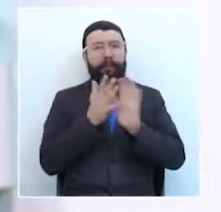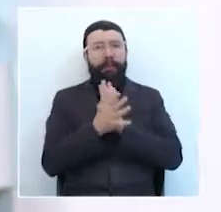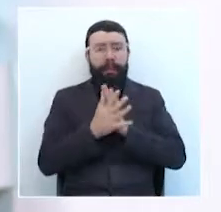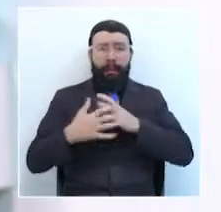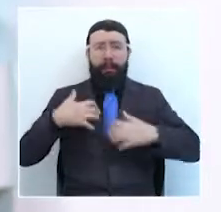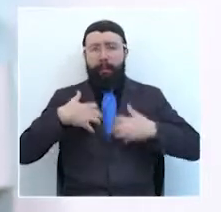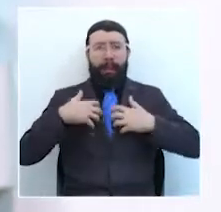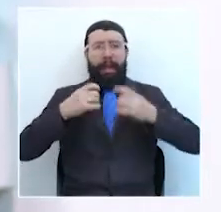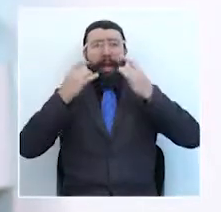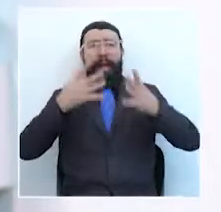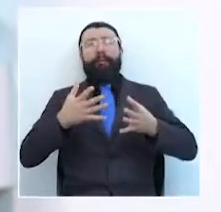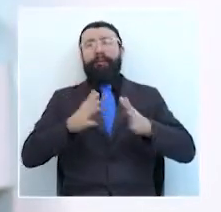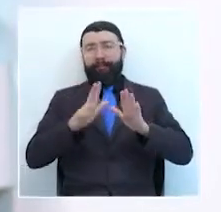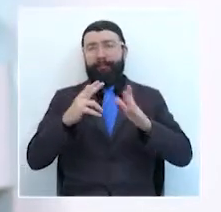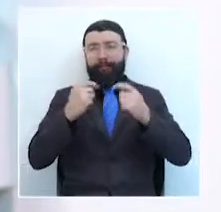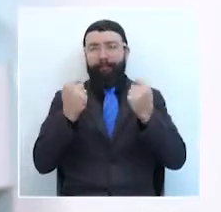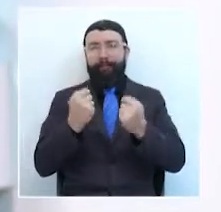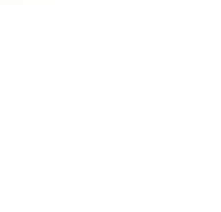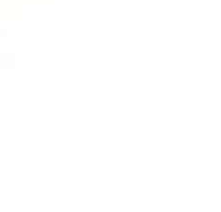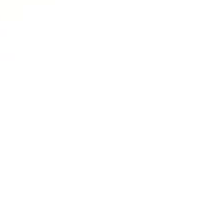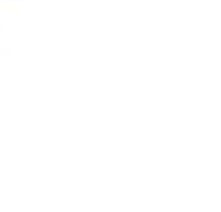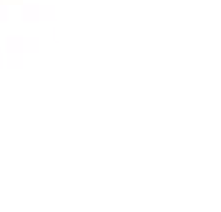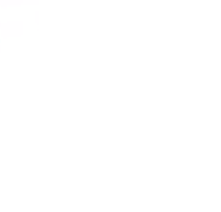hoy en nuestro programa